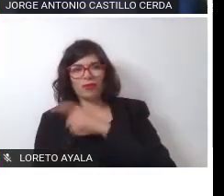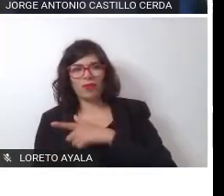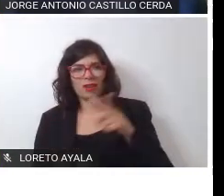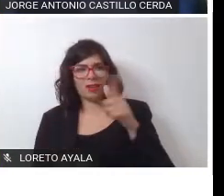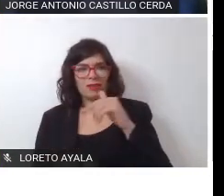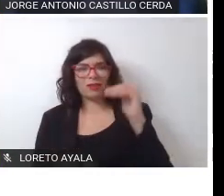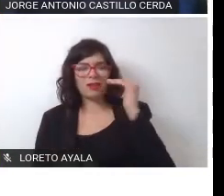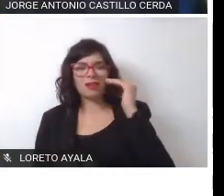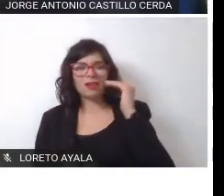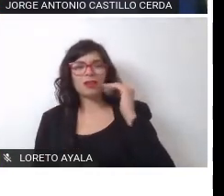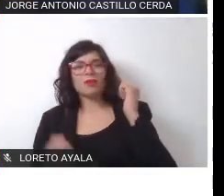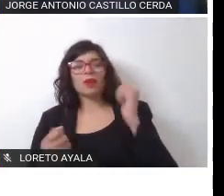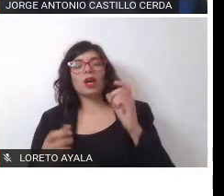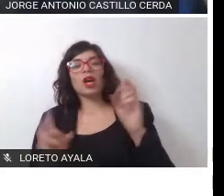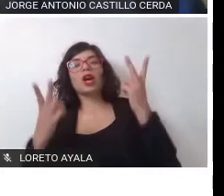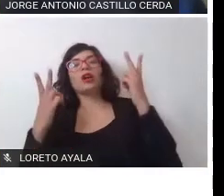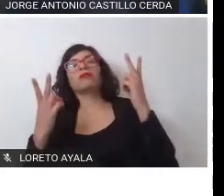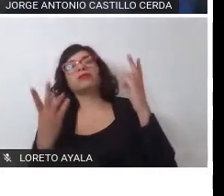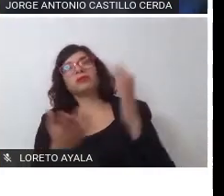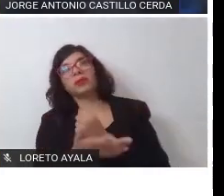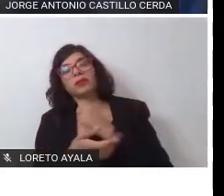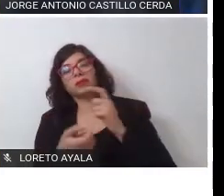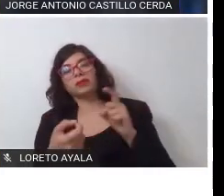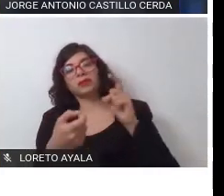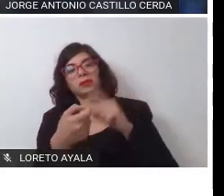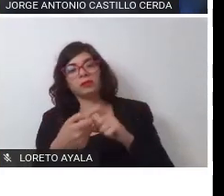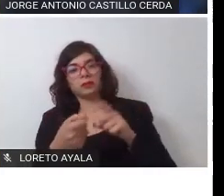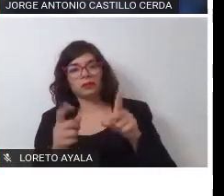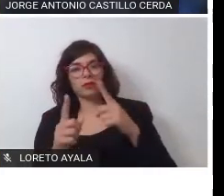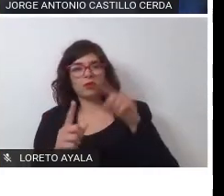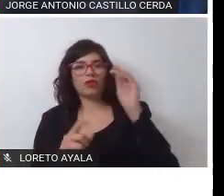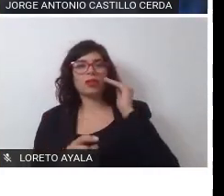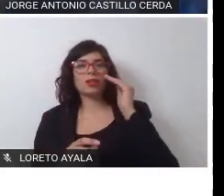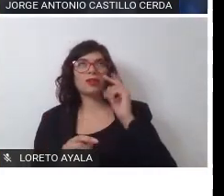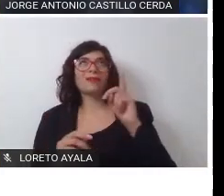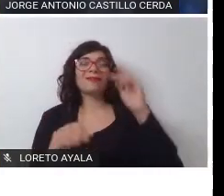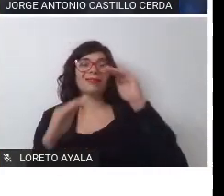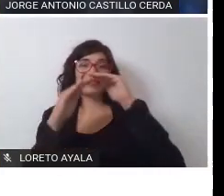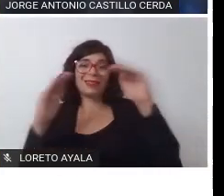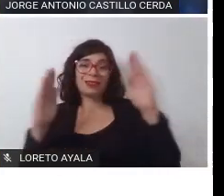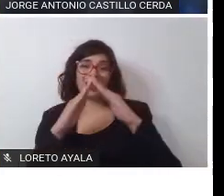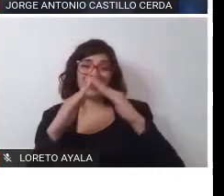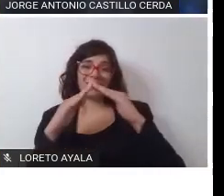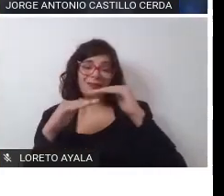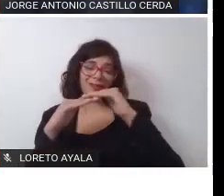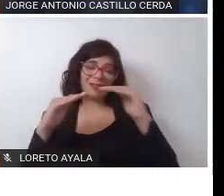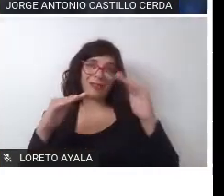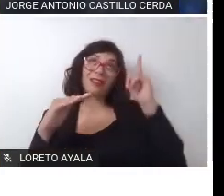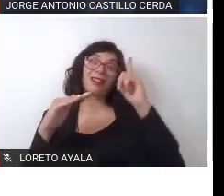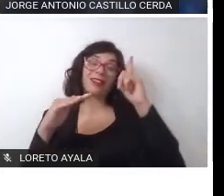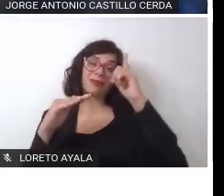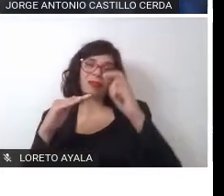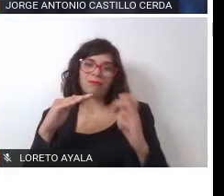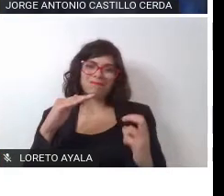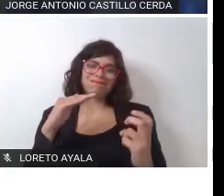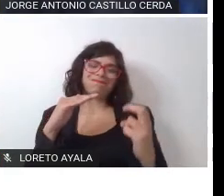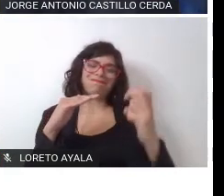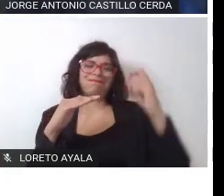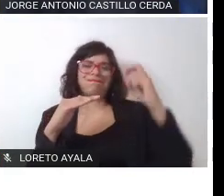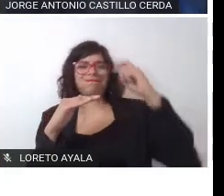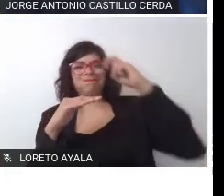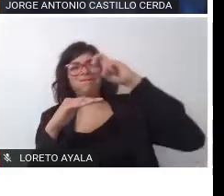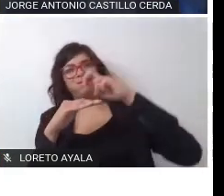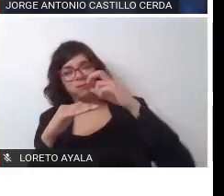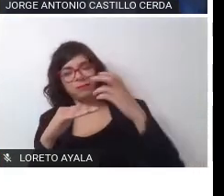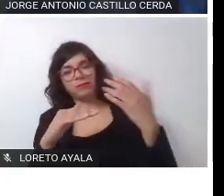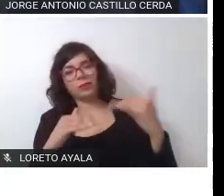poder conectarse. Hay una chica que se instalaba arriba del techo para poder tener la conexión. Todos los esfuerzos